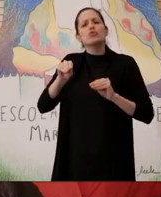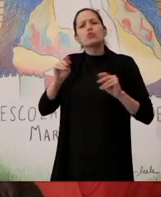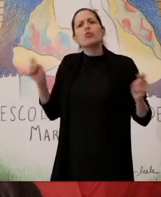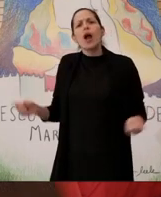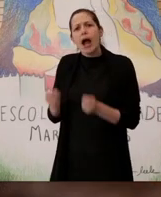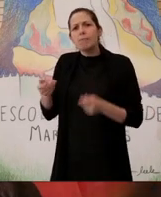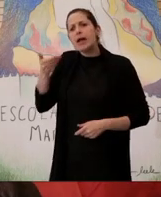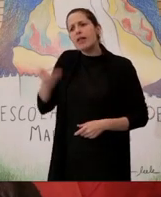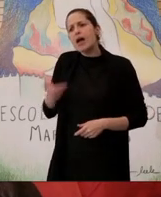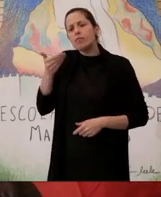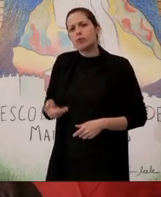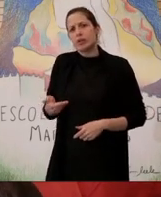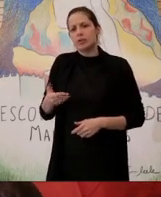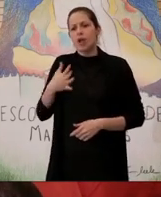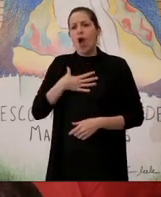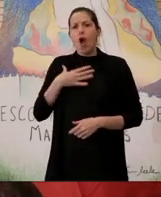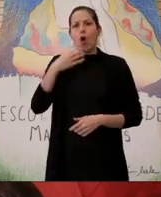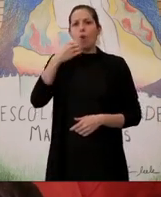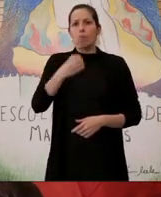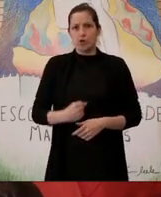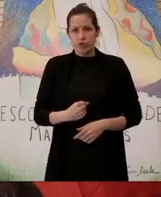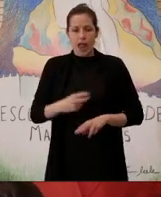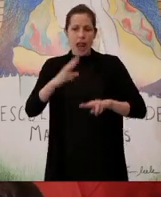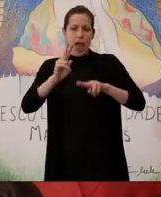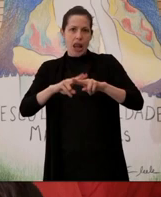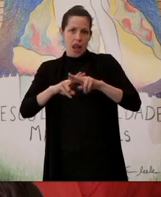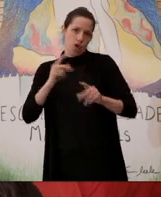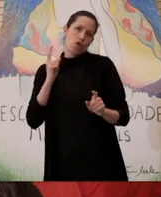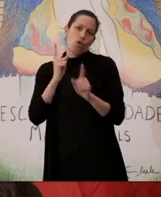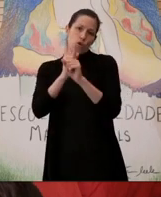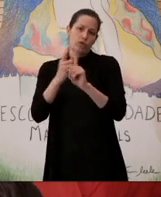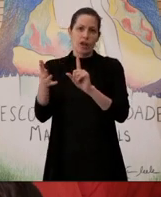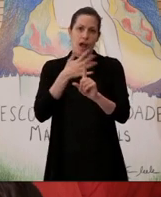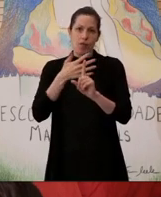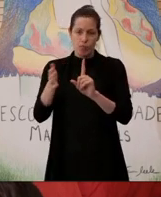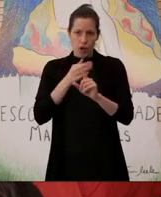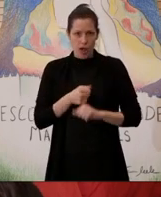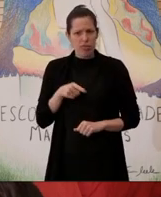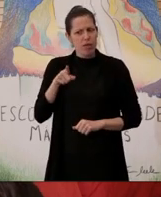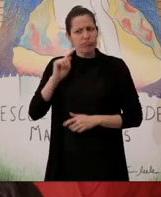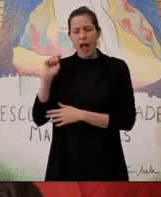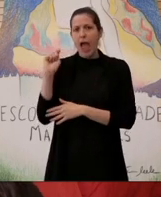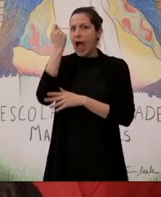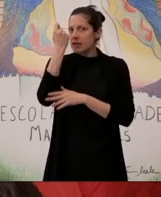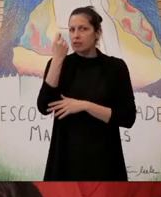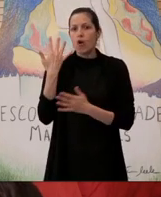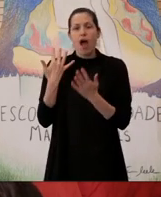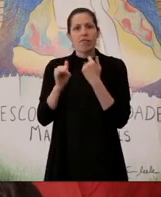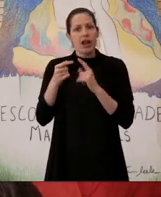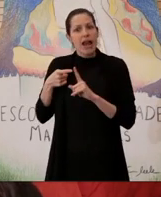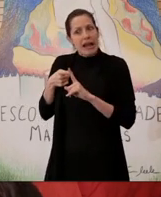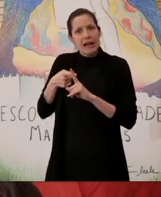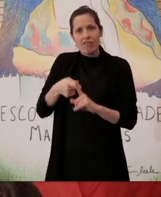Compostela en negro con tras violencias que acabó gran éxito convirtiéndose en todo un referente a nivel autonómico puesto que